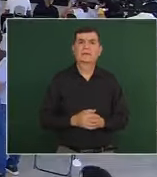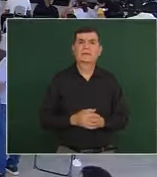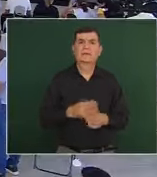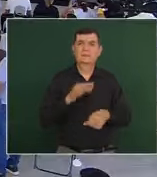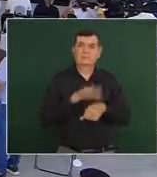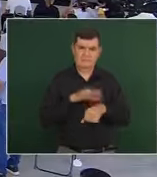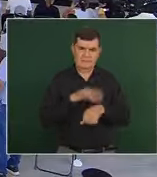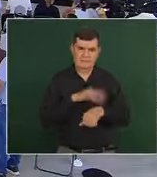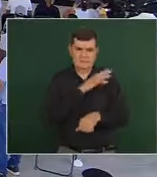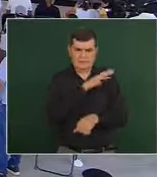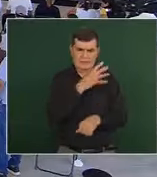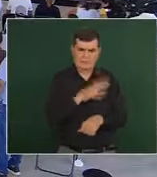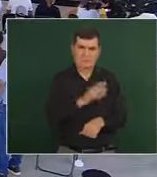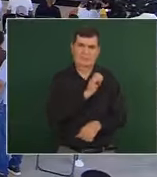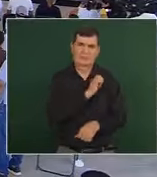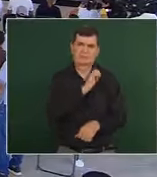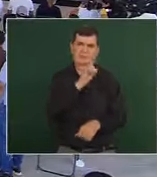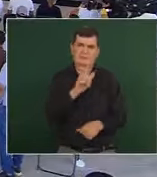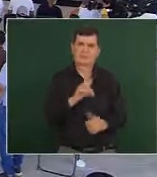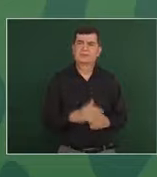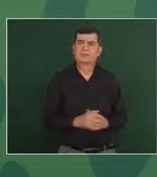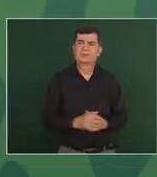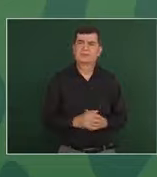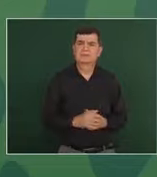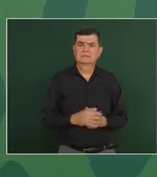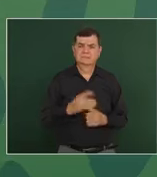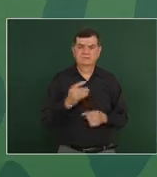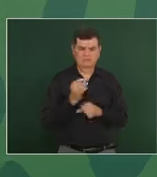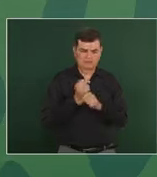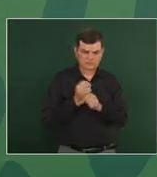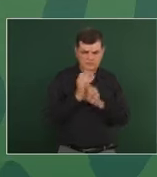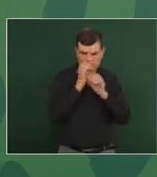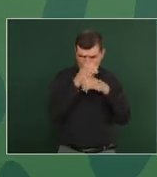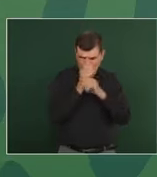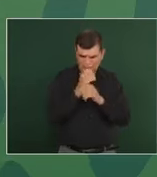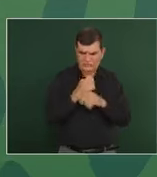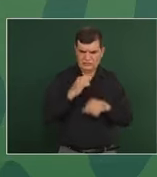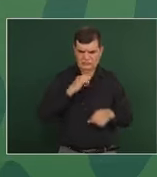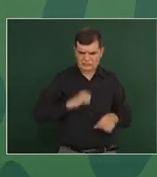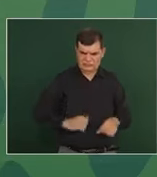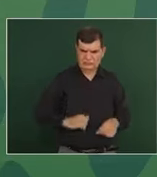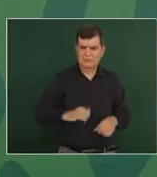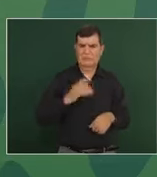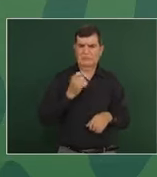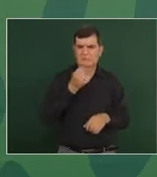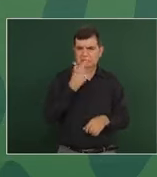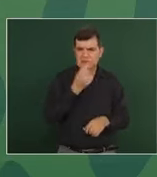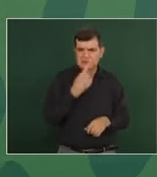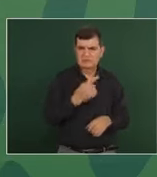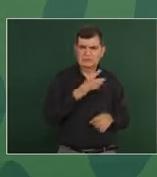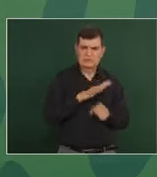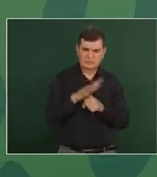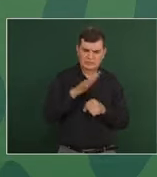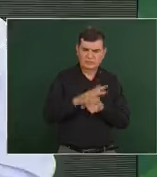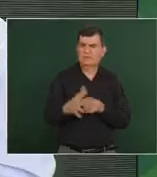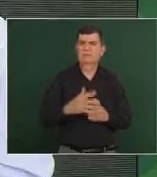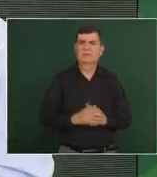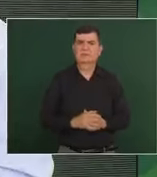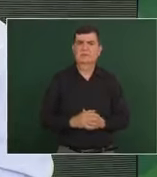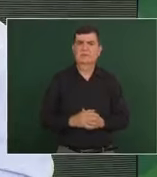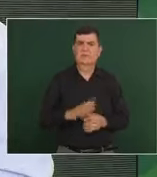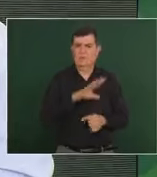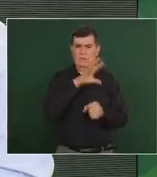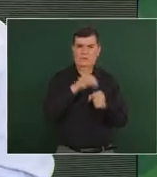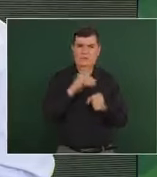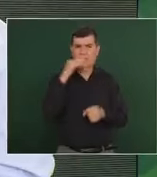médicos generales, especialistas, estudios, intervenciones quirúrgicas, medicinas suficientes y